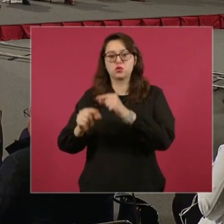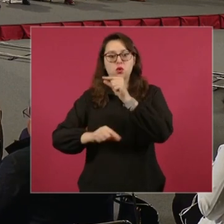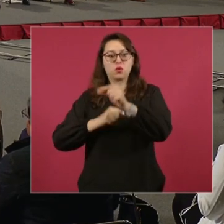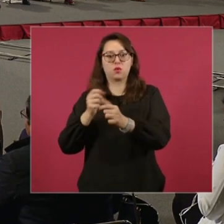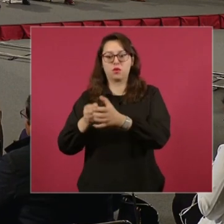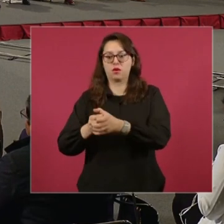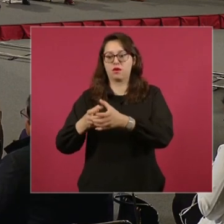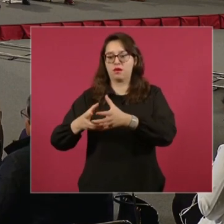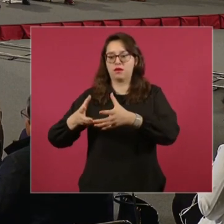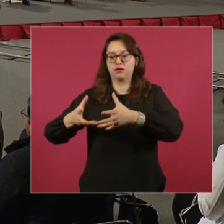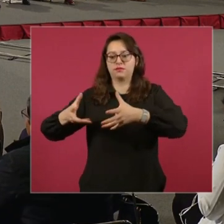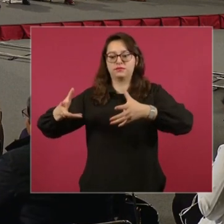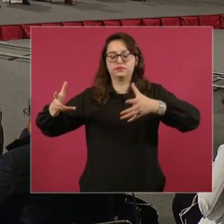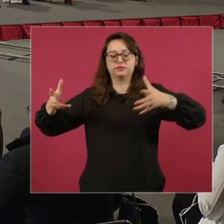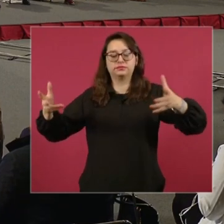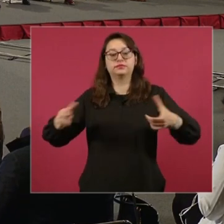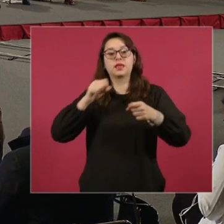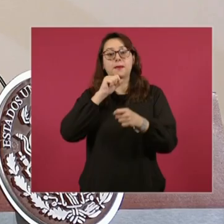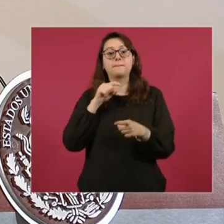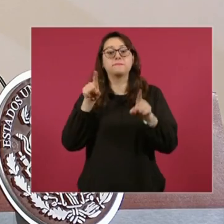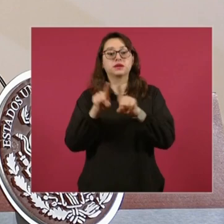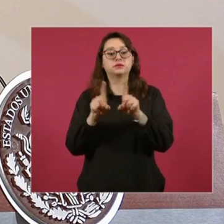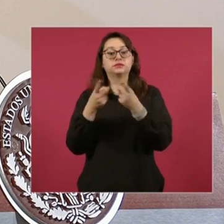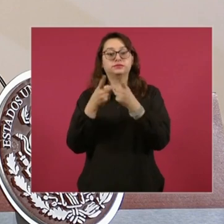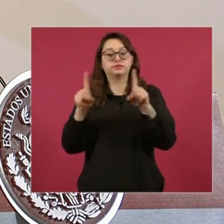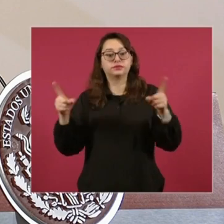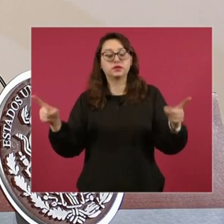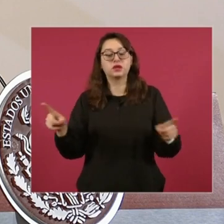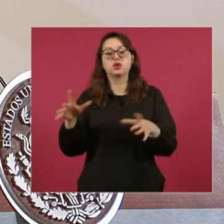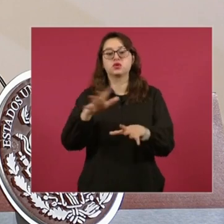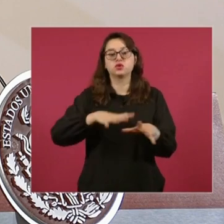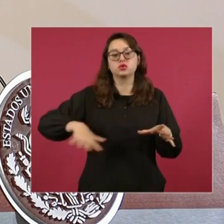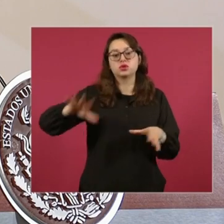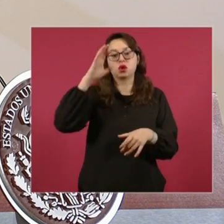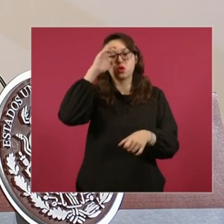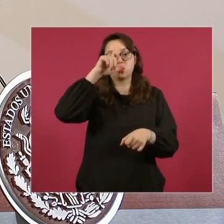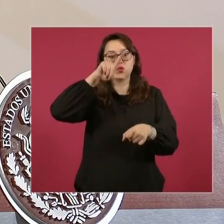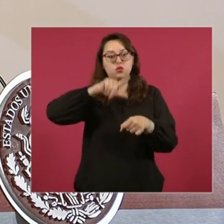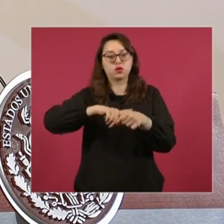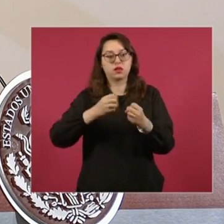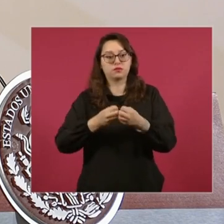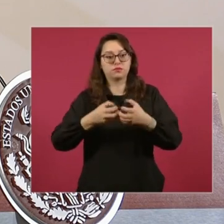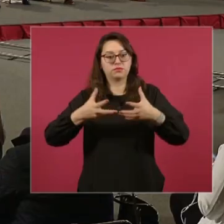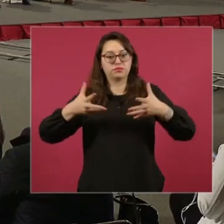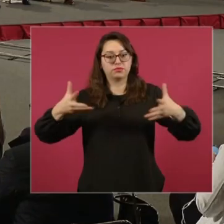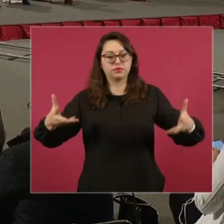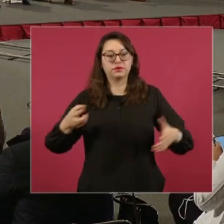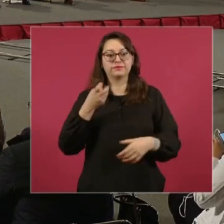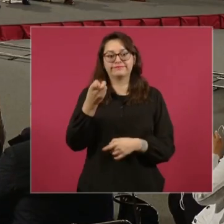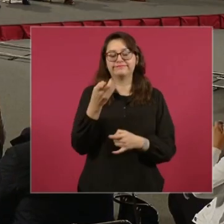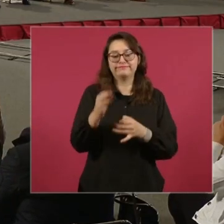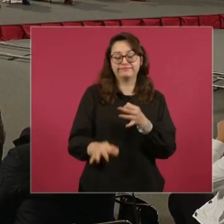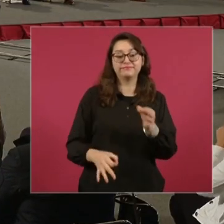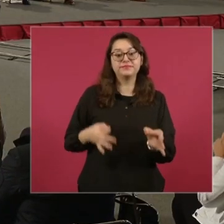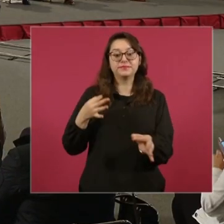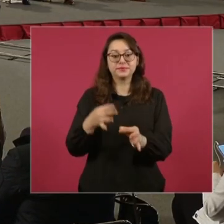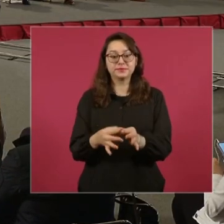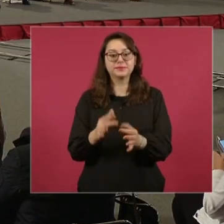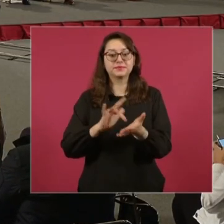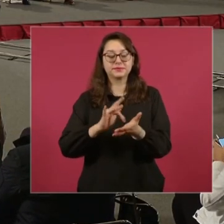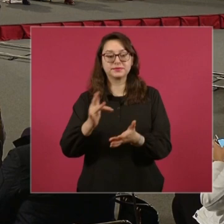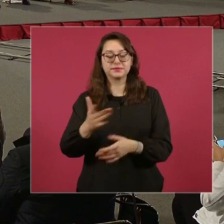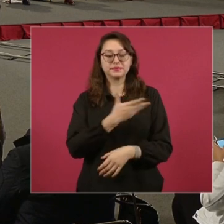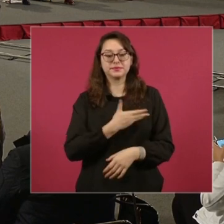desarrollo económico, social y cultural de México. La siguiente, por favor. Es cuanto, señor presidente. Muchas gracias.